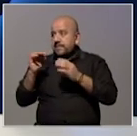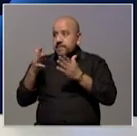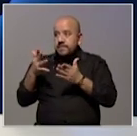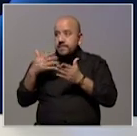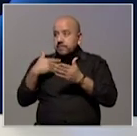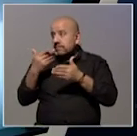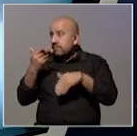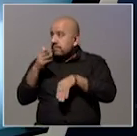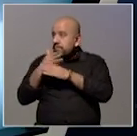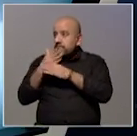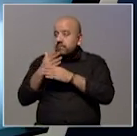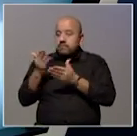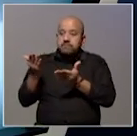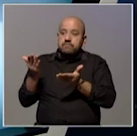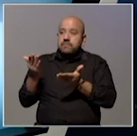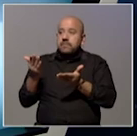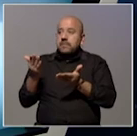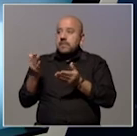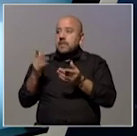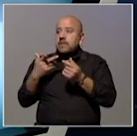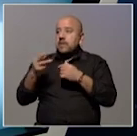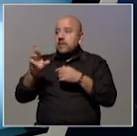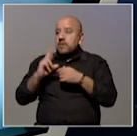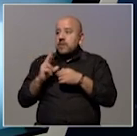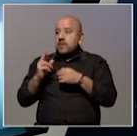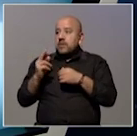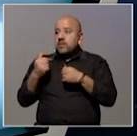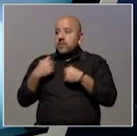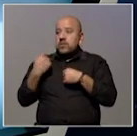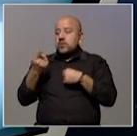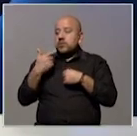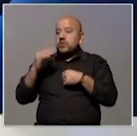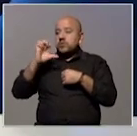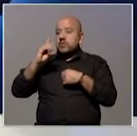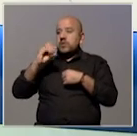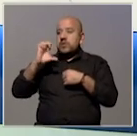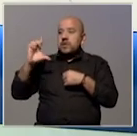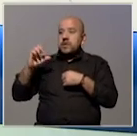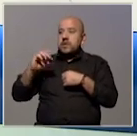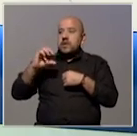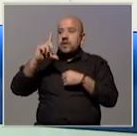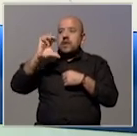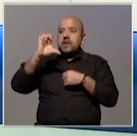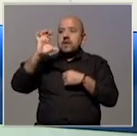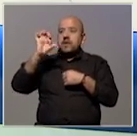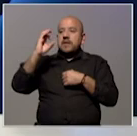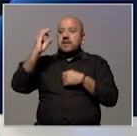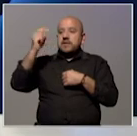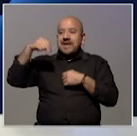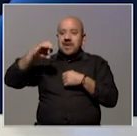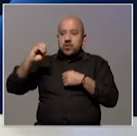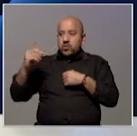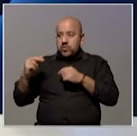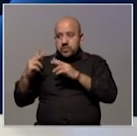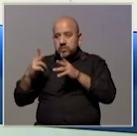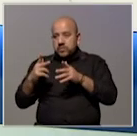lamentablemente sin terminar de responder todas las preguntas formuladas por los ediles referimos a guti lezcano alcalde del municipio exactamente